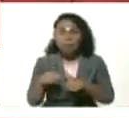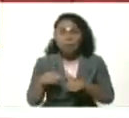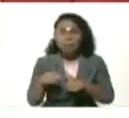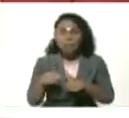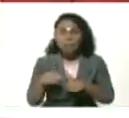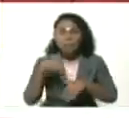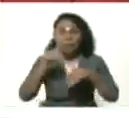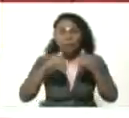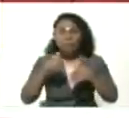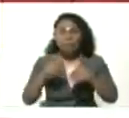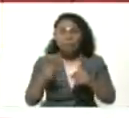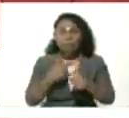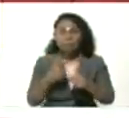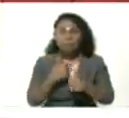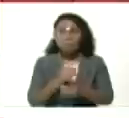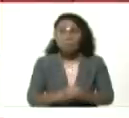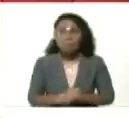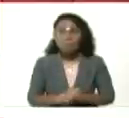primarias.